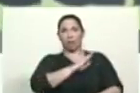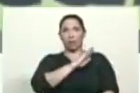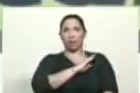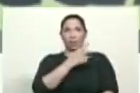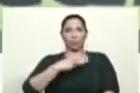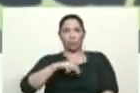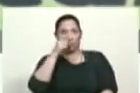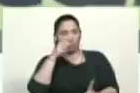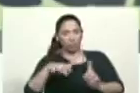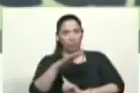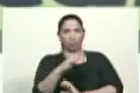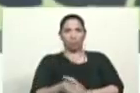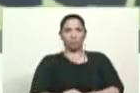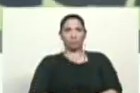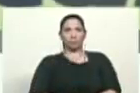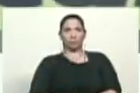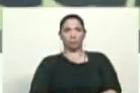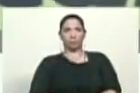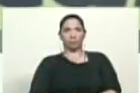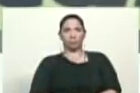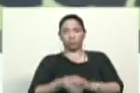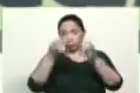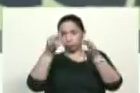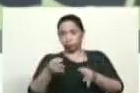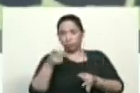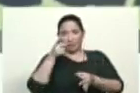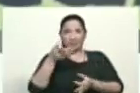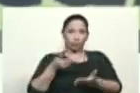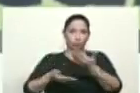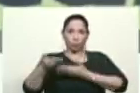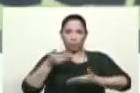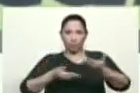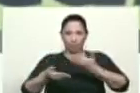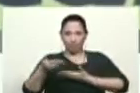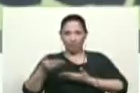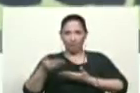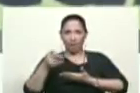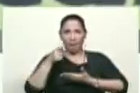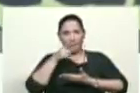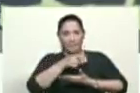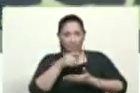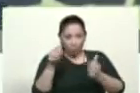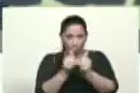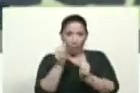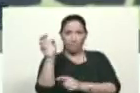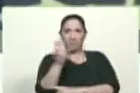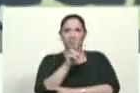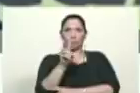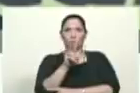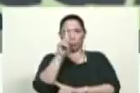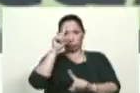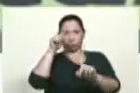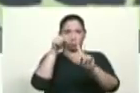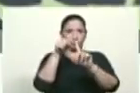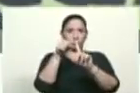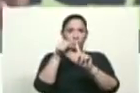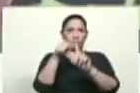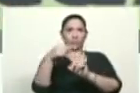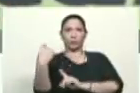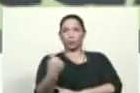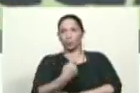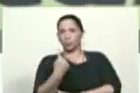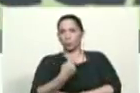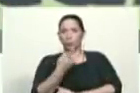nuestros pueblos, pero en concreto esa solidaridad hacia Venezuela va más allá de solo